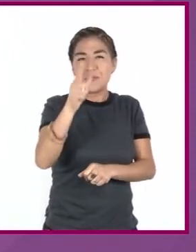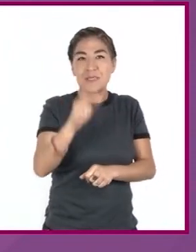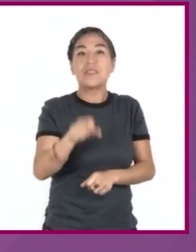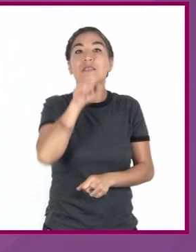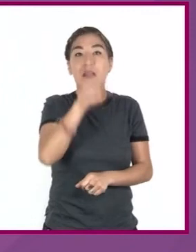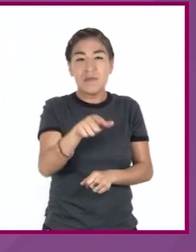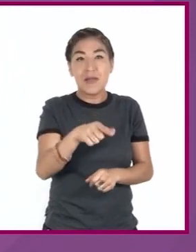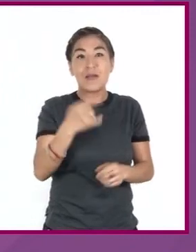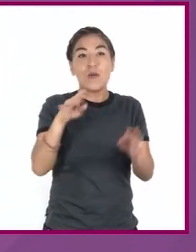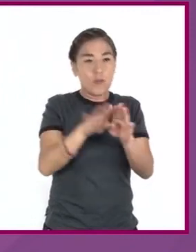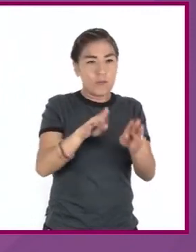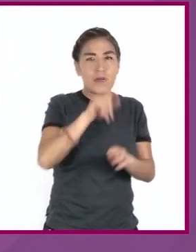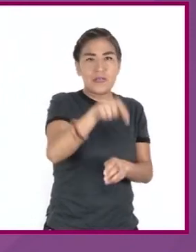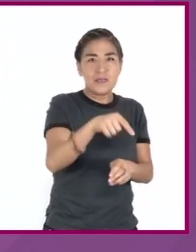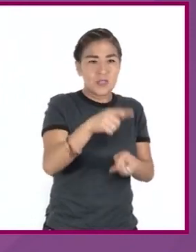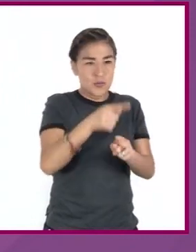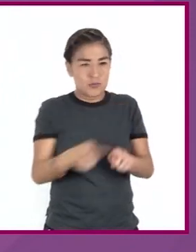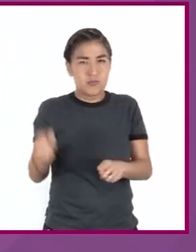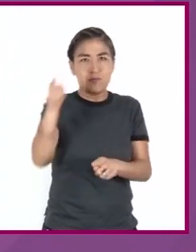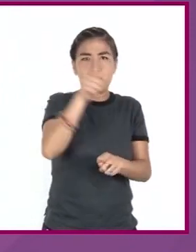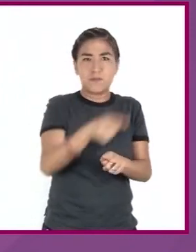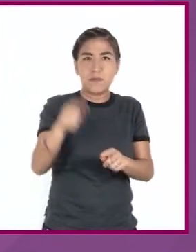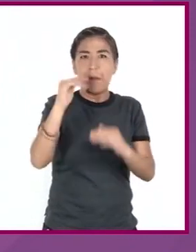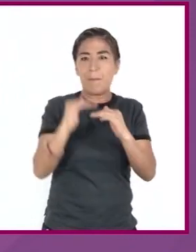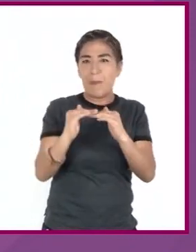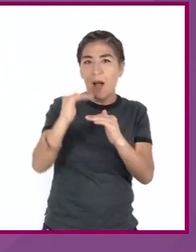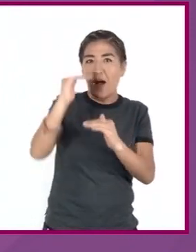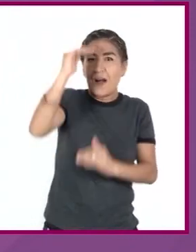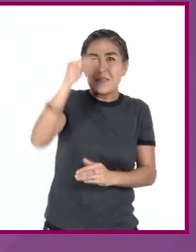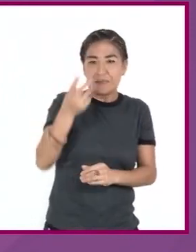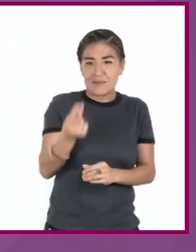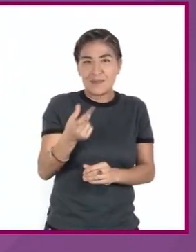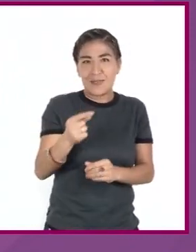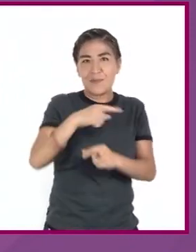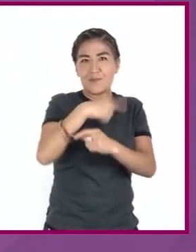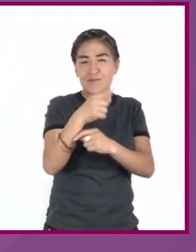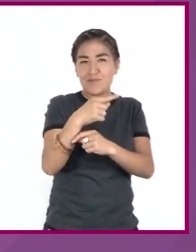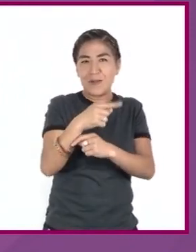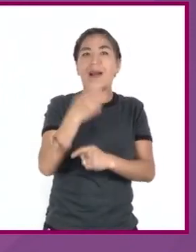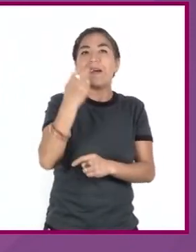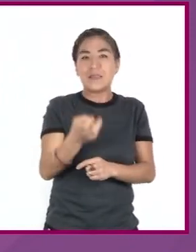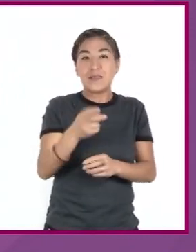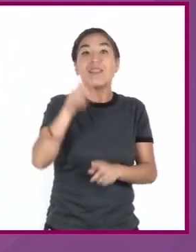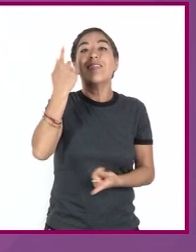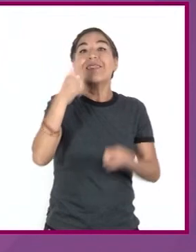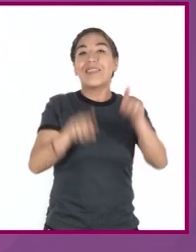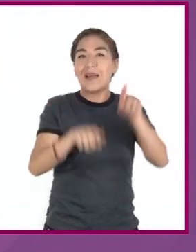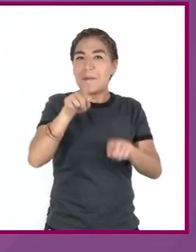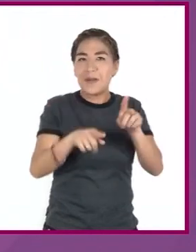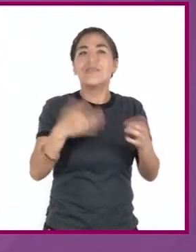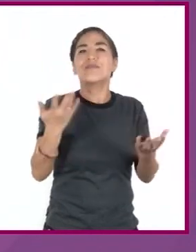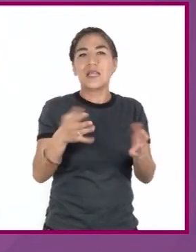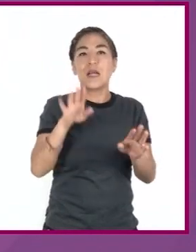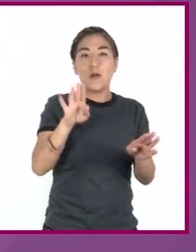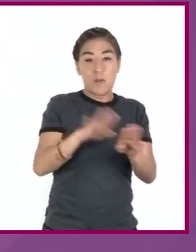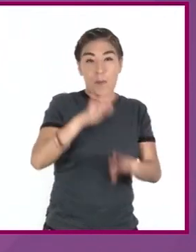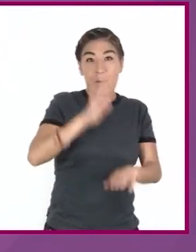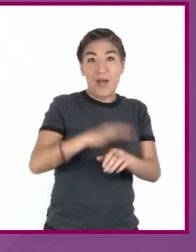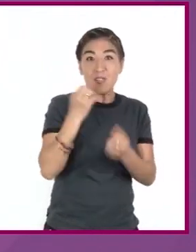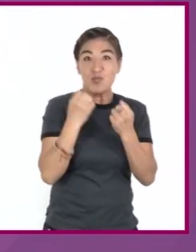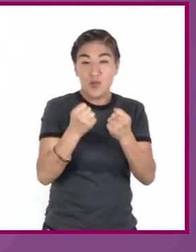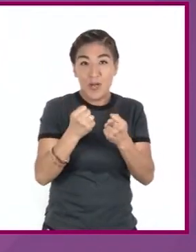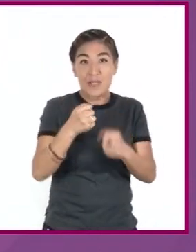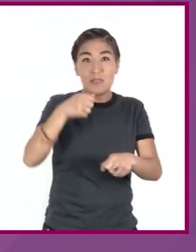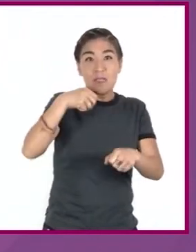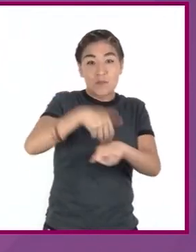la magnitud de la corriente era mayor cuando movía más rápidamente el imán. También dependía de si el imán era más potente o del número